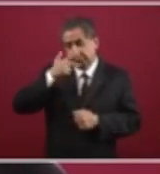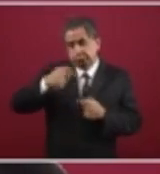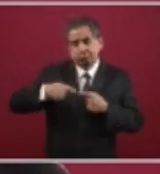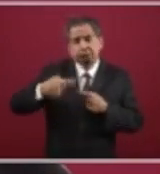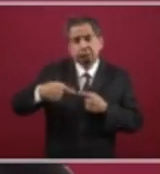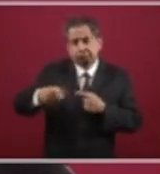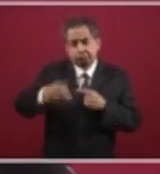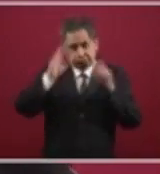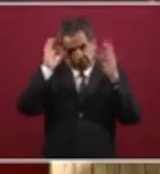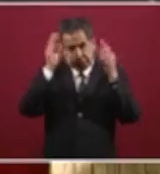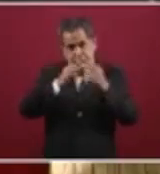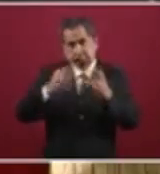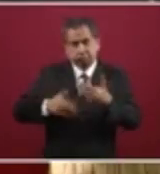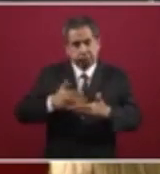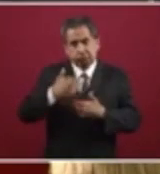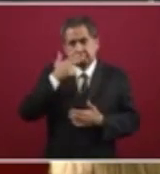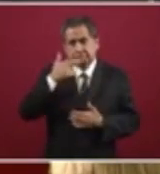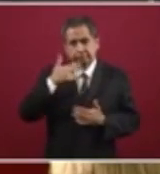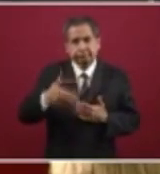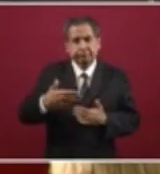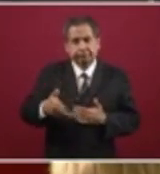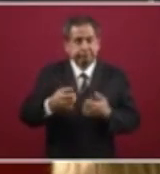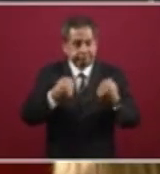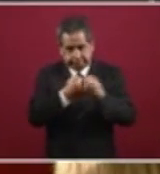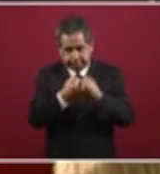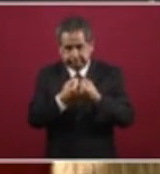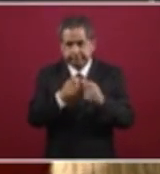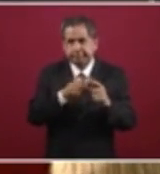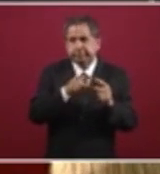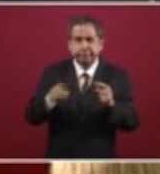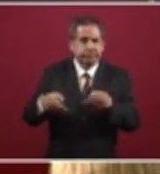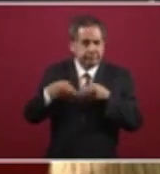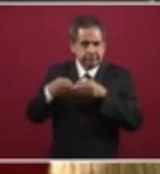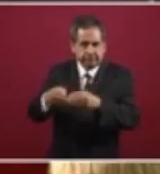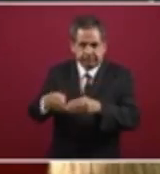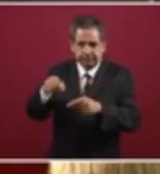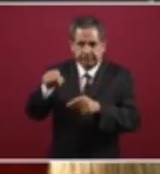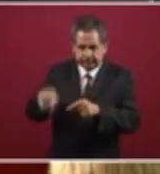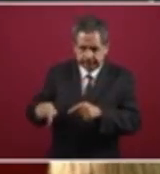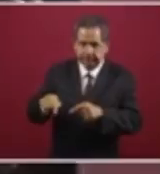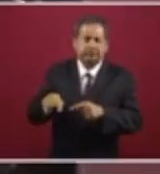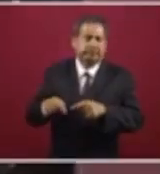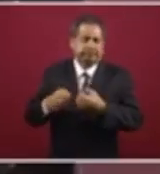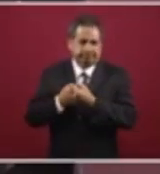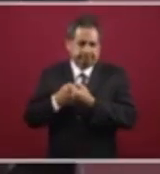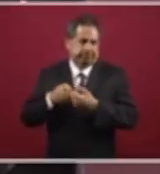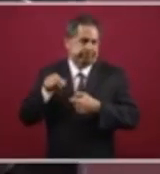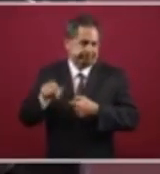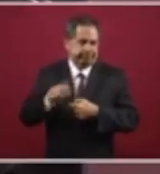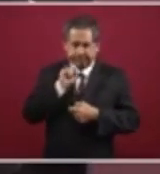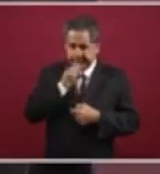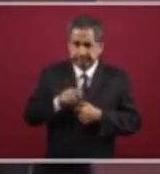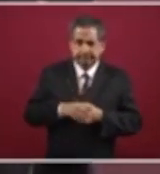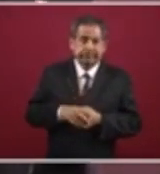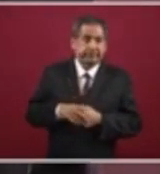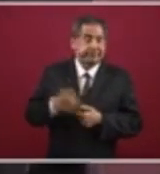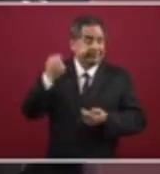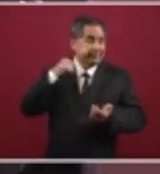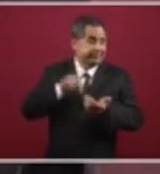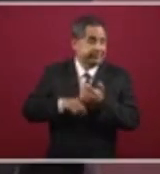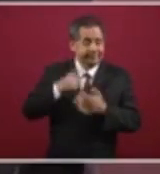aduanas en la frontera, en los puertos, donde